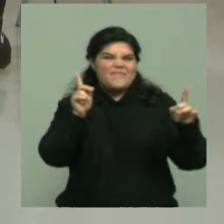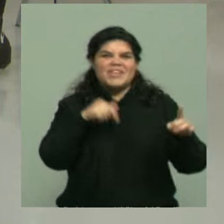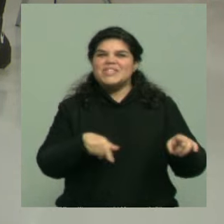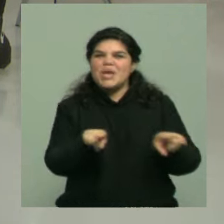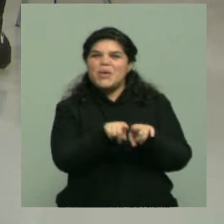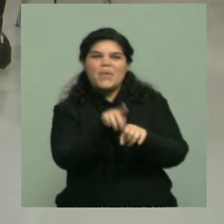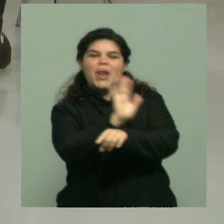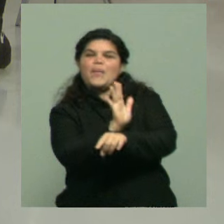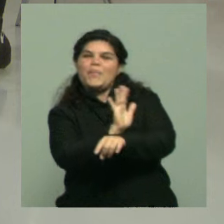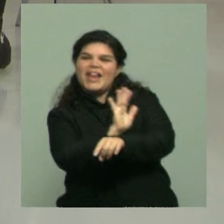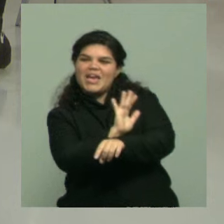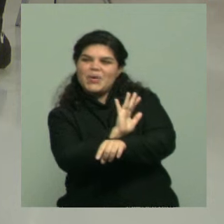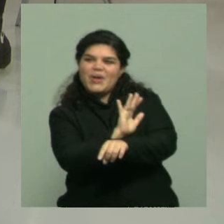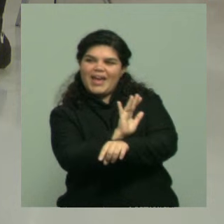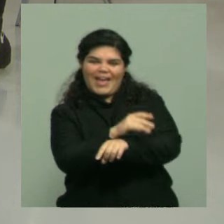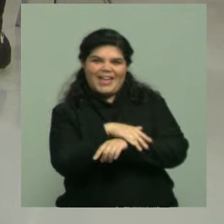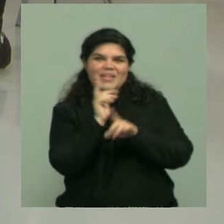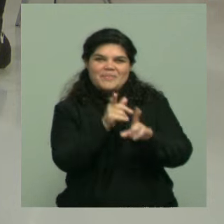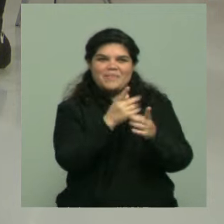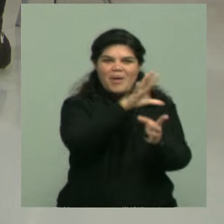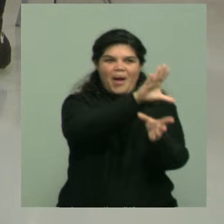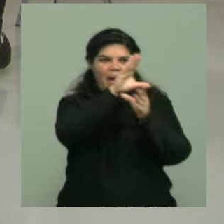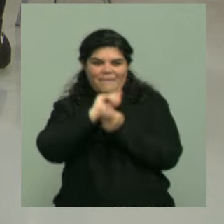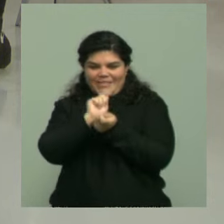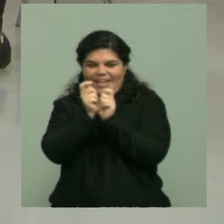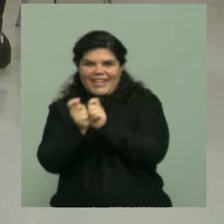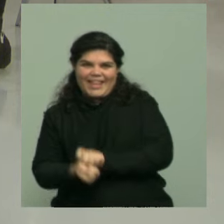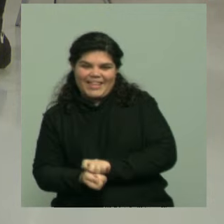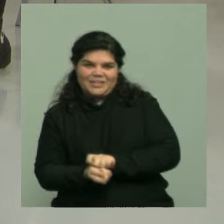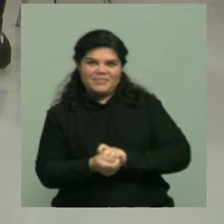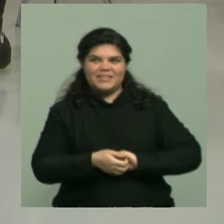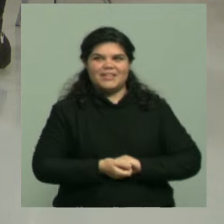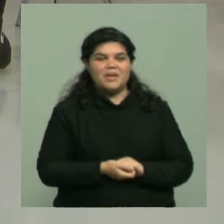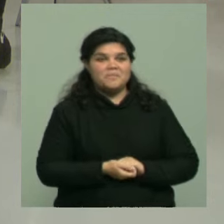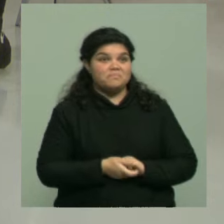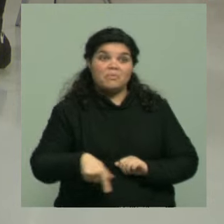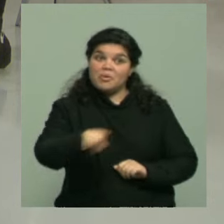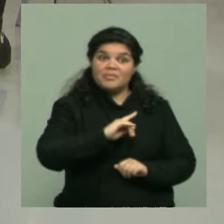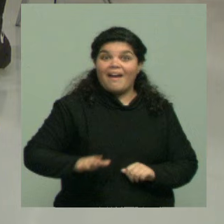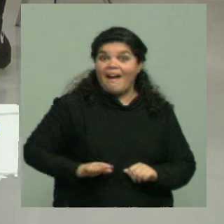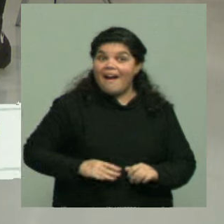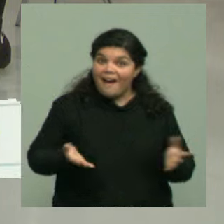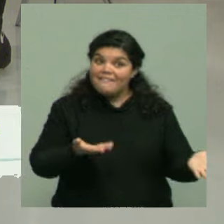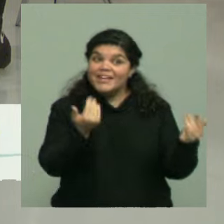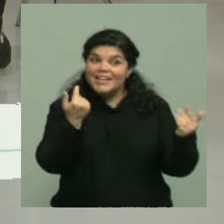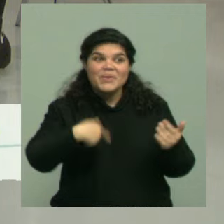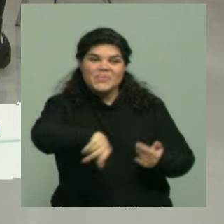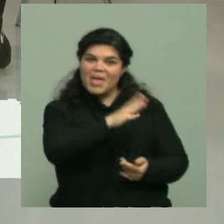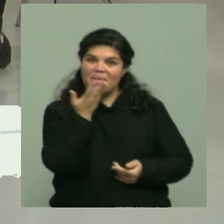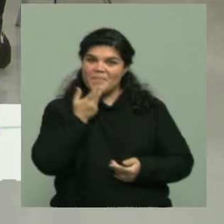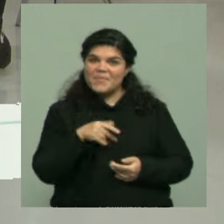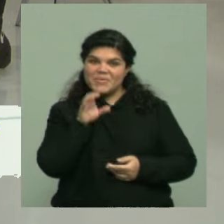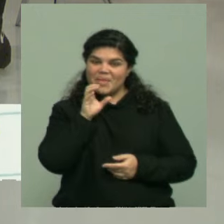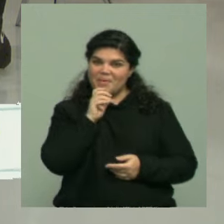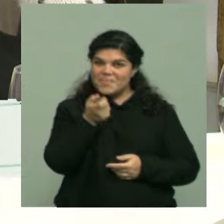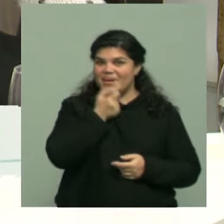Esperando la carreta. Ay, me encantó. Van a ser, sí. Bueno, hay que animarse a todo. Y bueno, igual a ustedes les gusta el humor, ¿no? Sí,